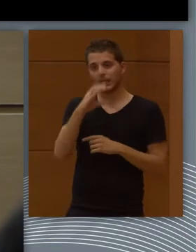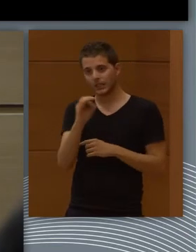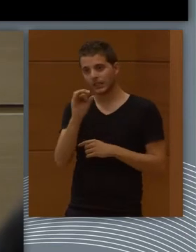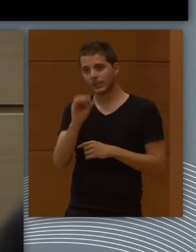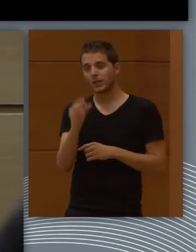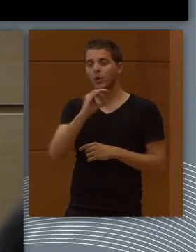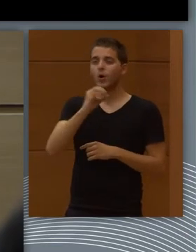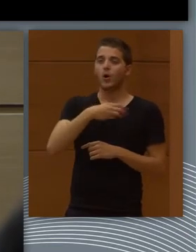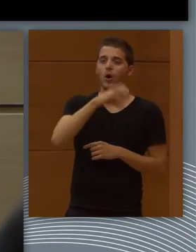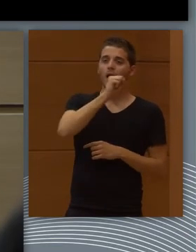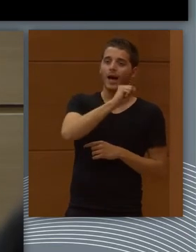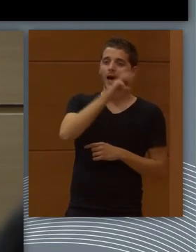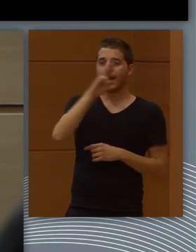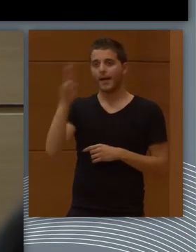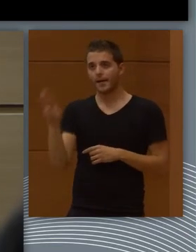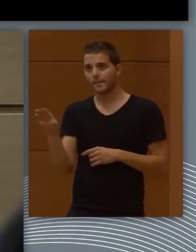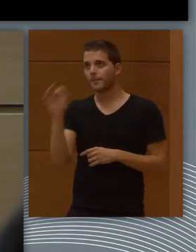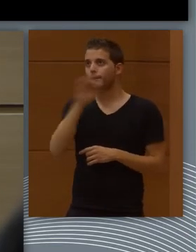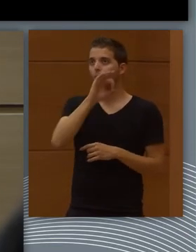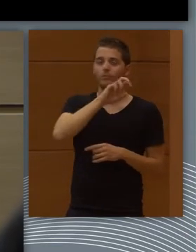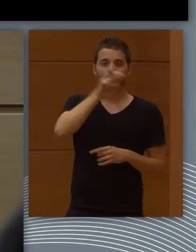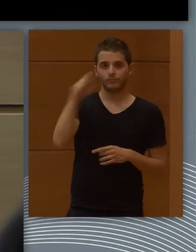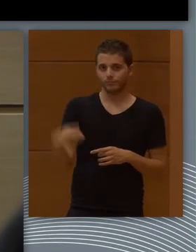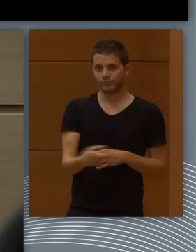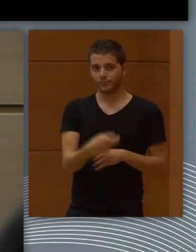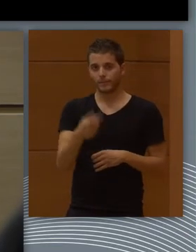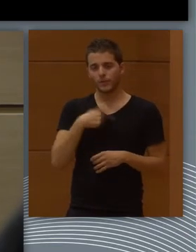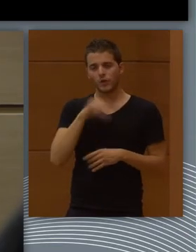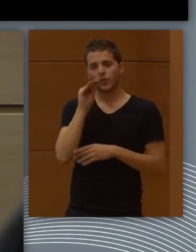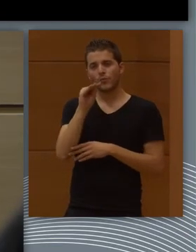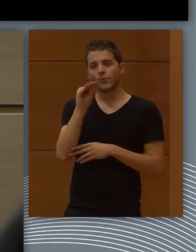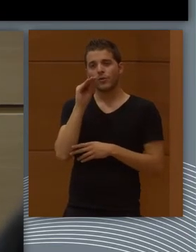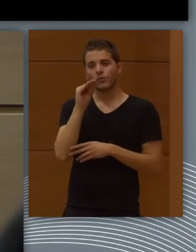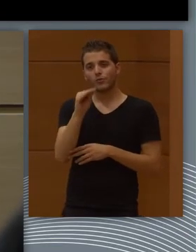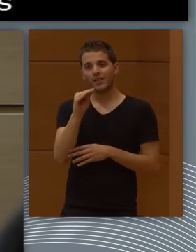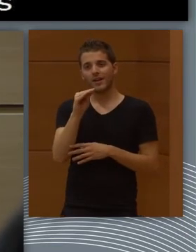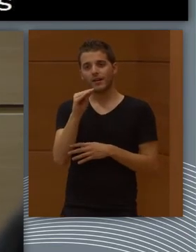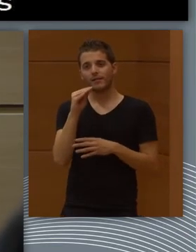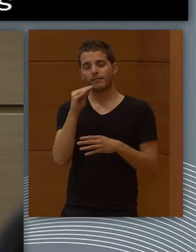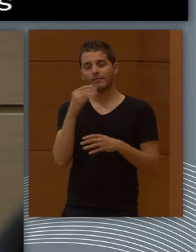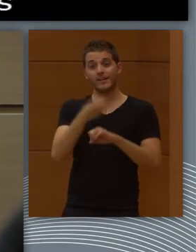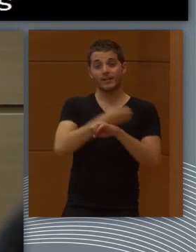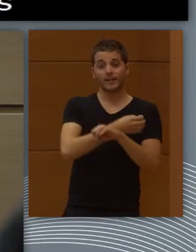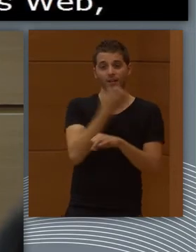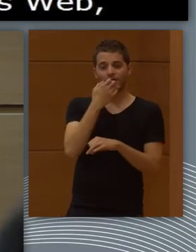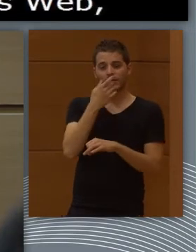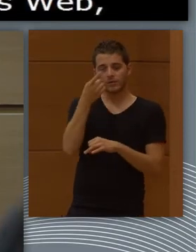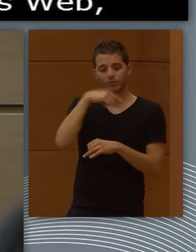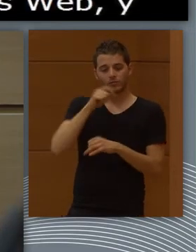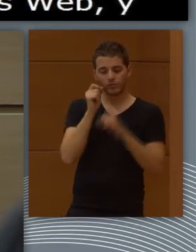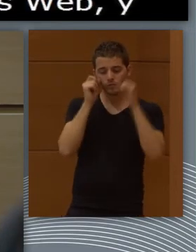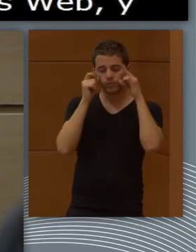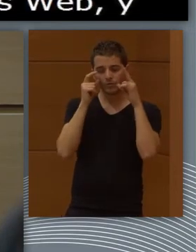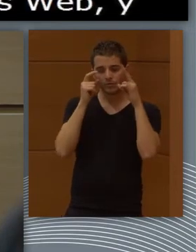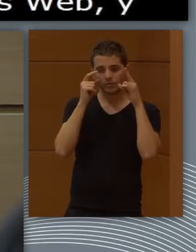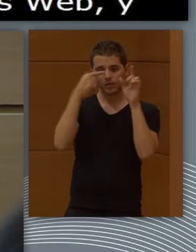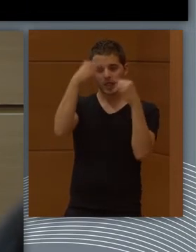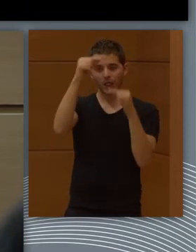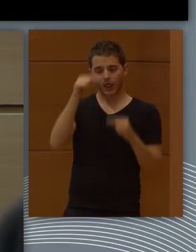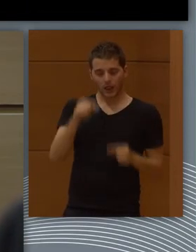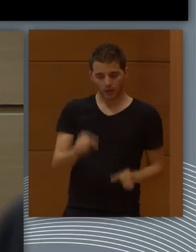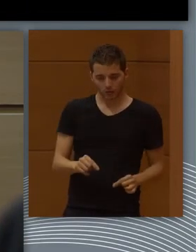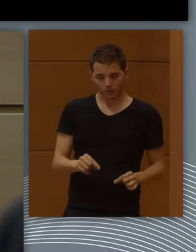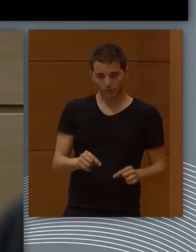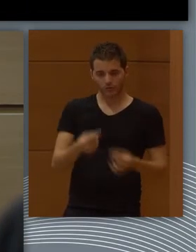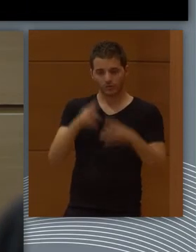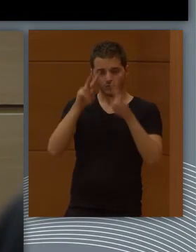o los sitios web. A la MT quería preguntar si habéis detectado que el hecho de abrir los datos, de